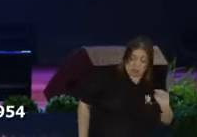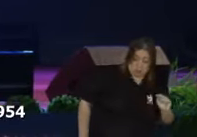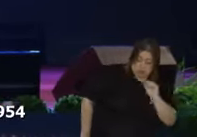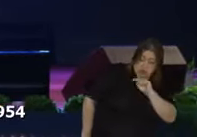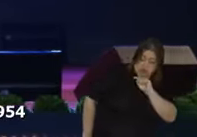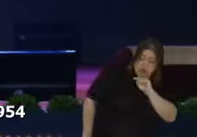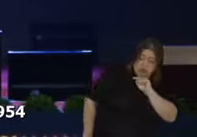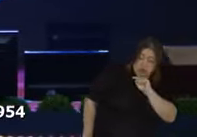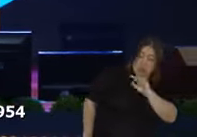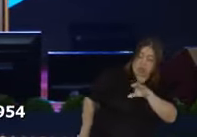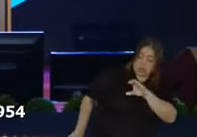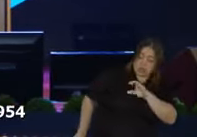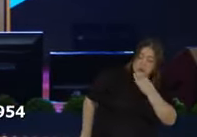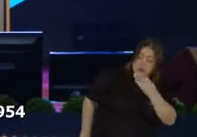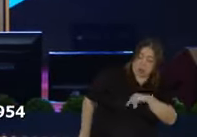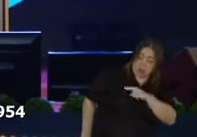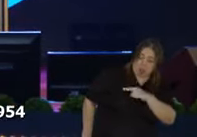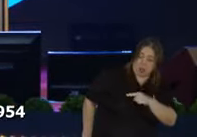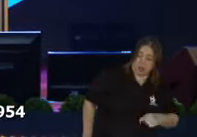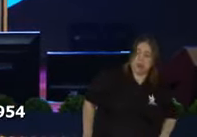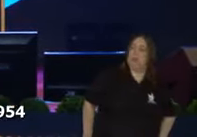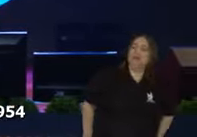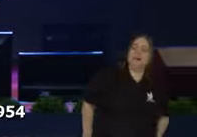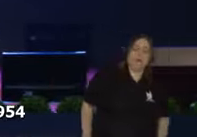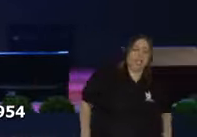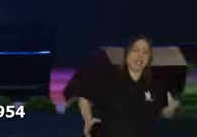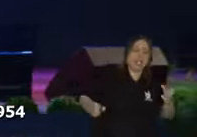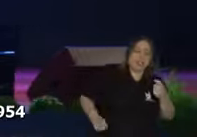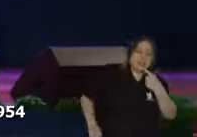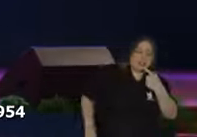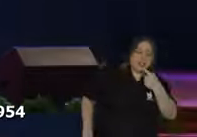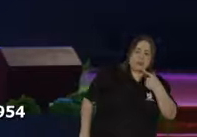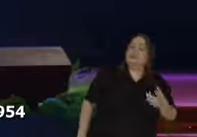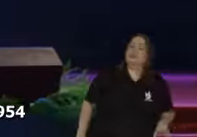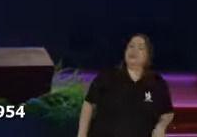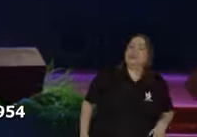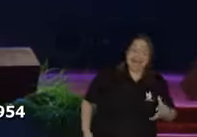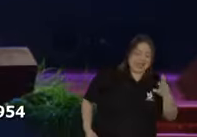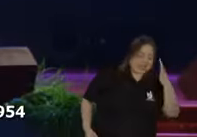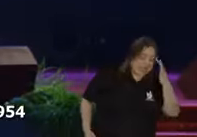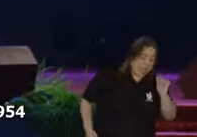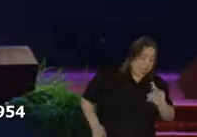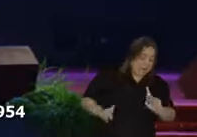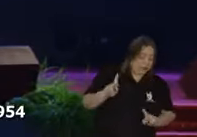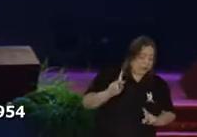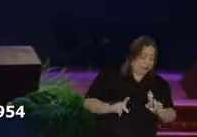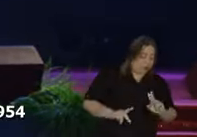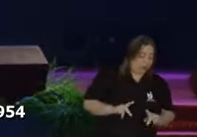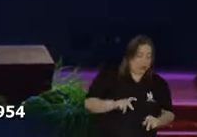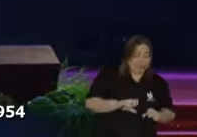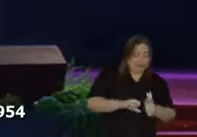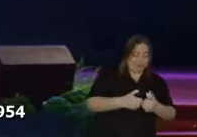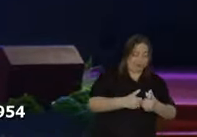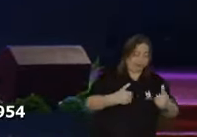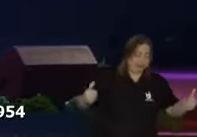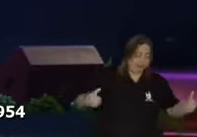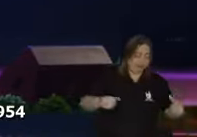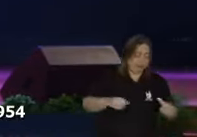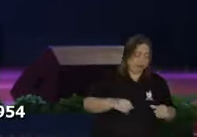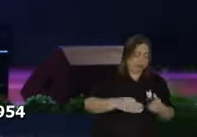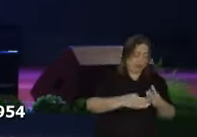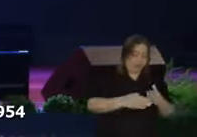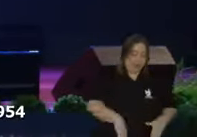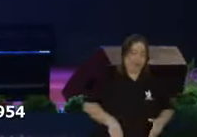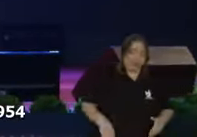quiere acusar unos delante de los otros para romper relaciones. Porque la vida, como dijo mi amiga